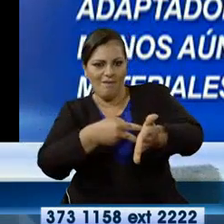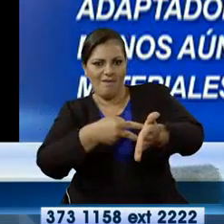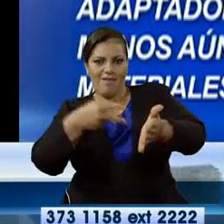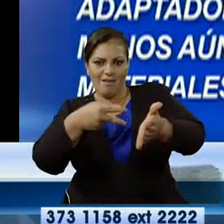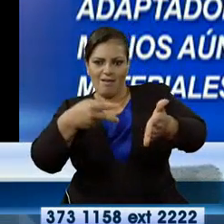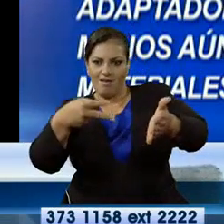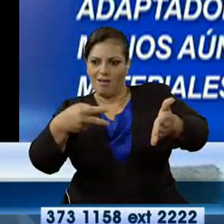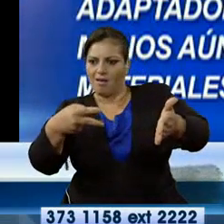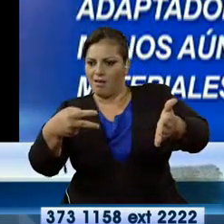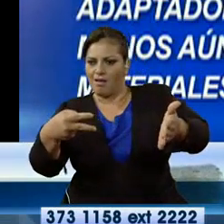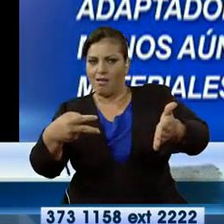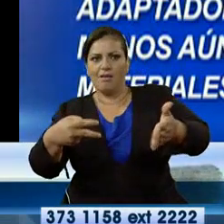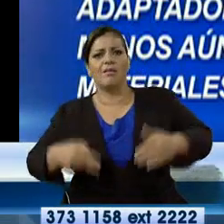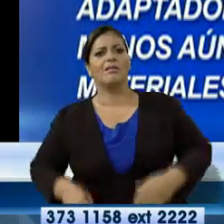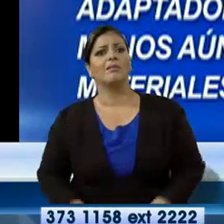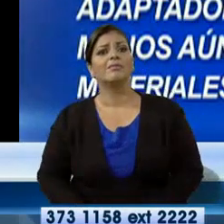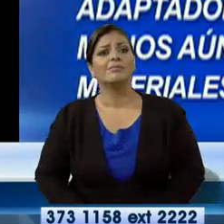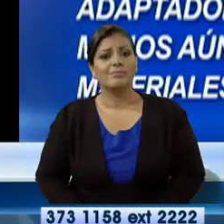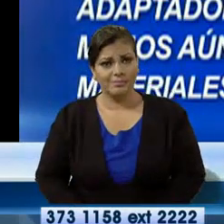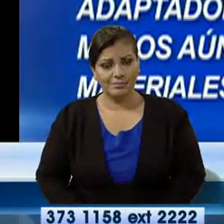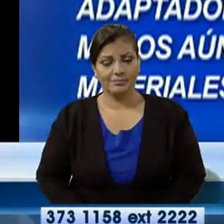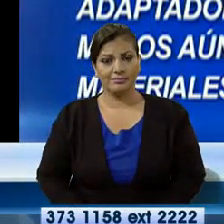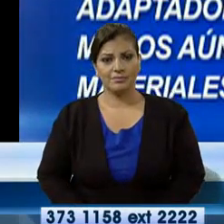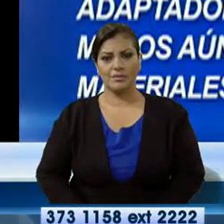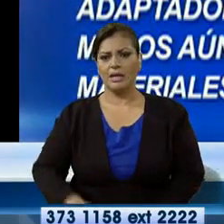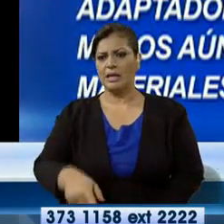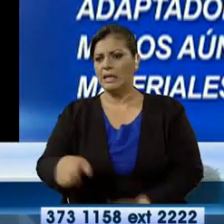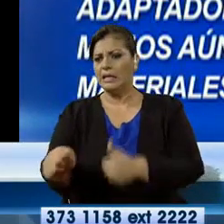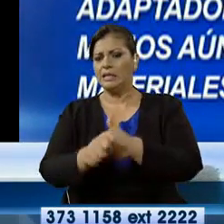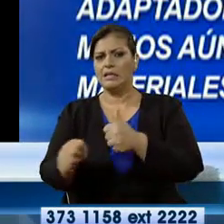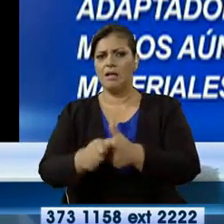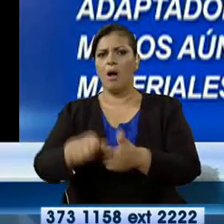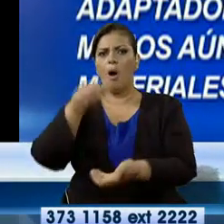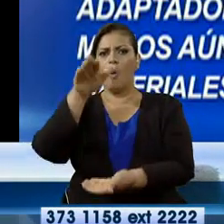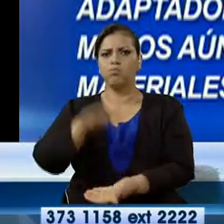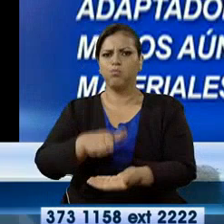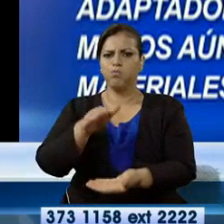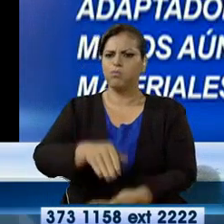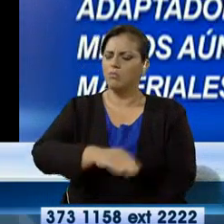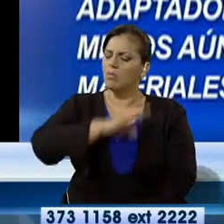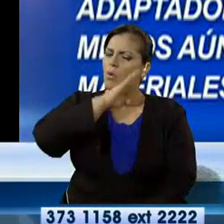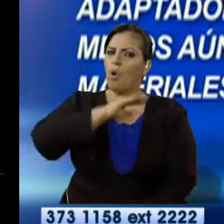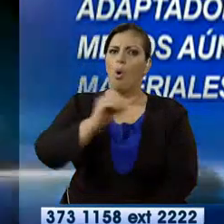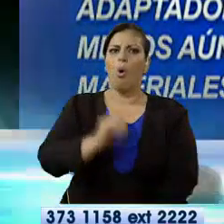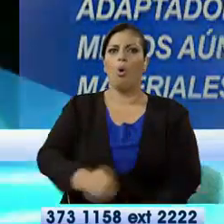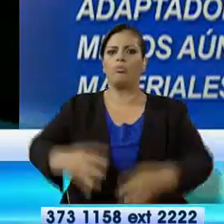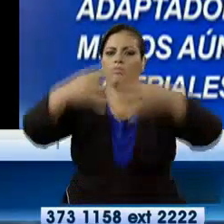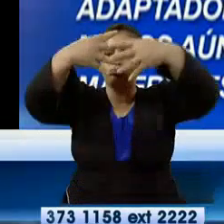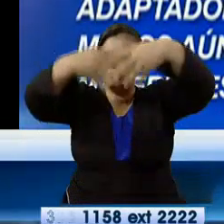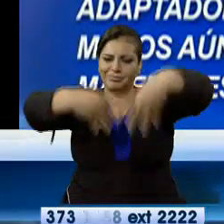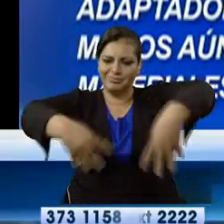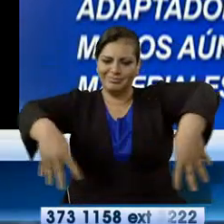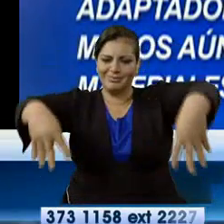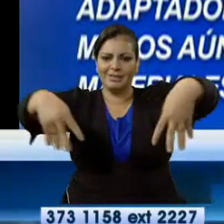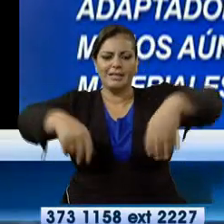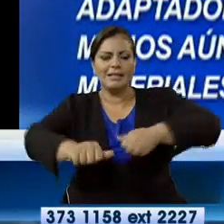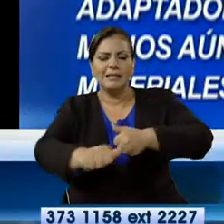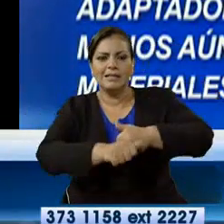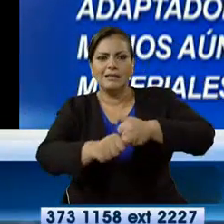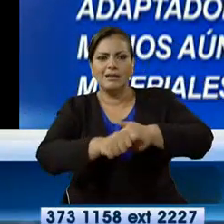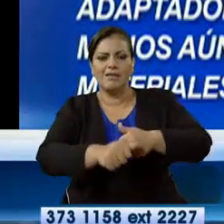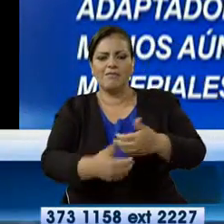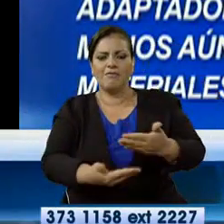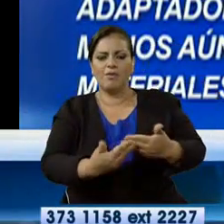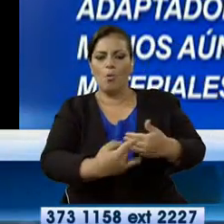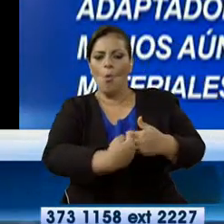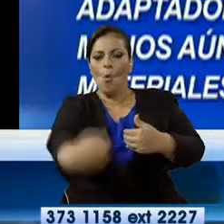Si está cerca de un colchón, una cortina o algún material que sea combustible, fácilmente va